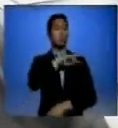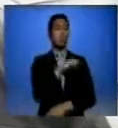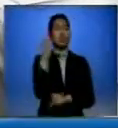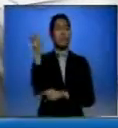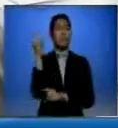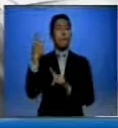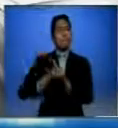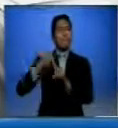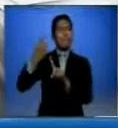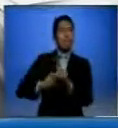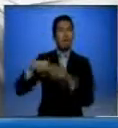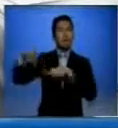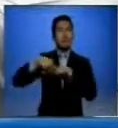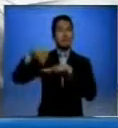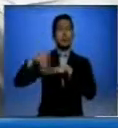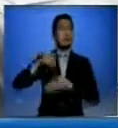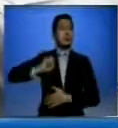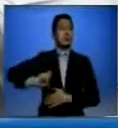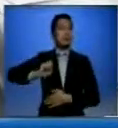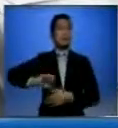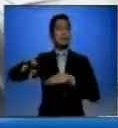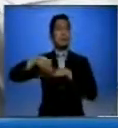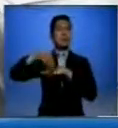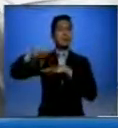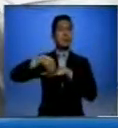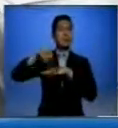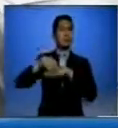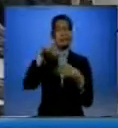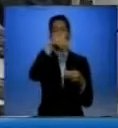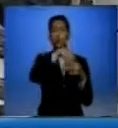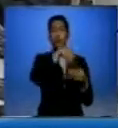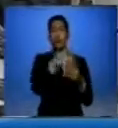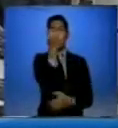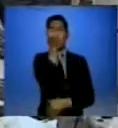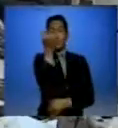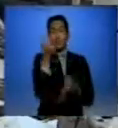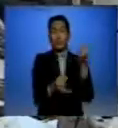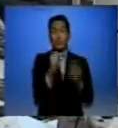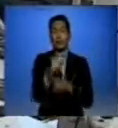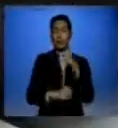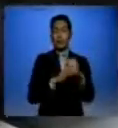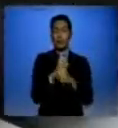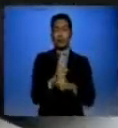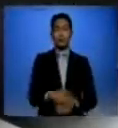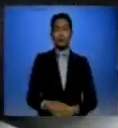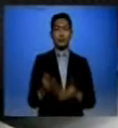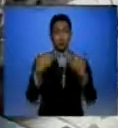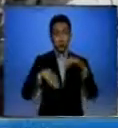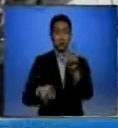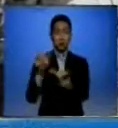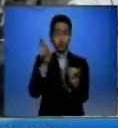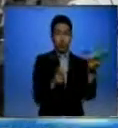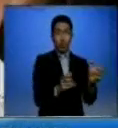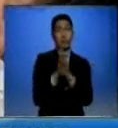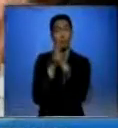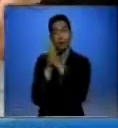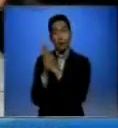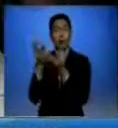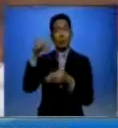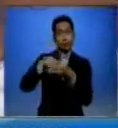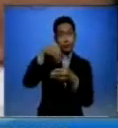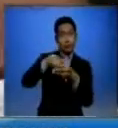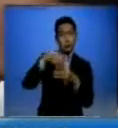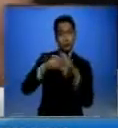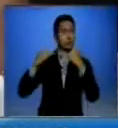sueldo adicional, digamos así, ese dinero acumulado a fin de año. Para quienes pidieron acumular y continúan laborando en la misma